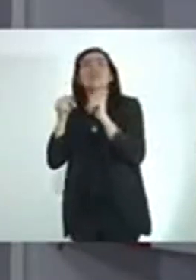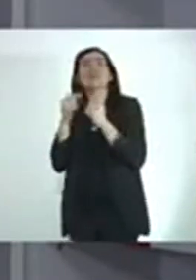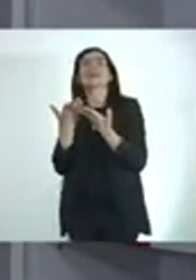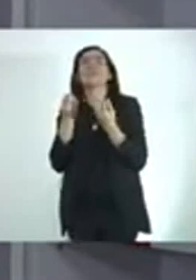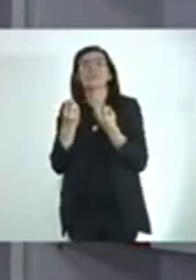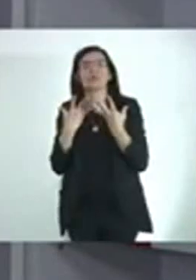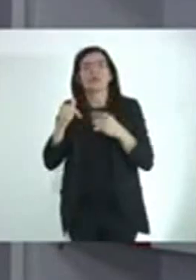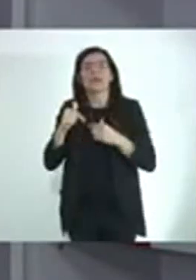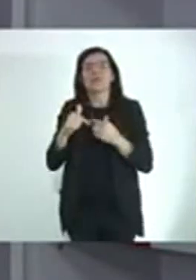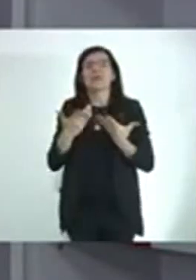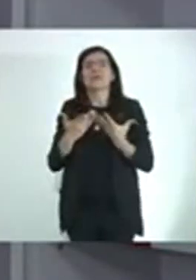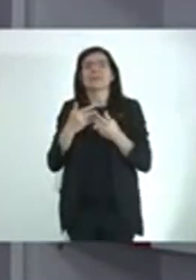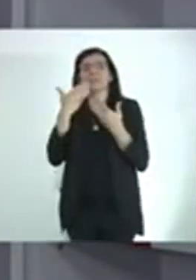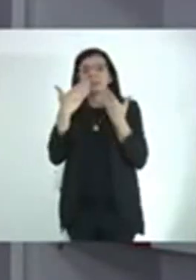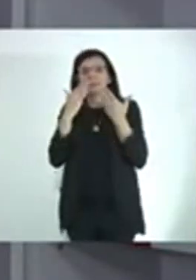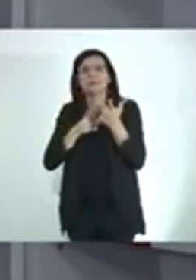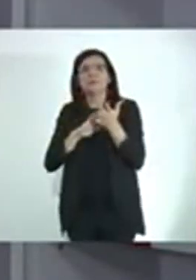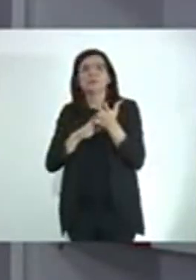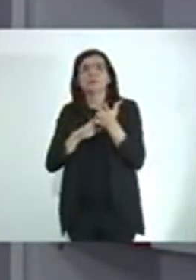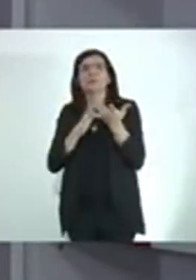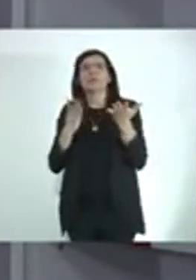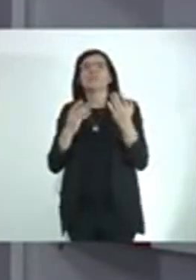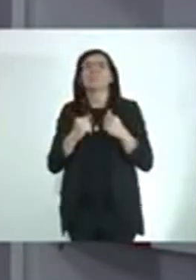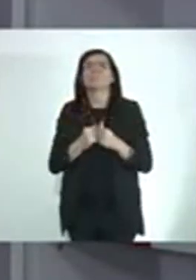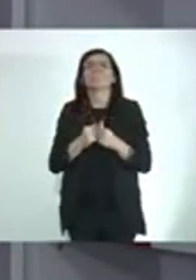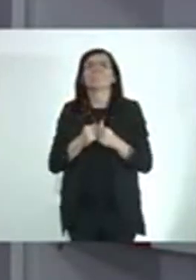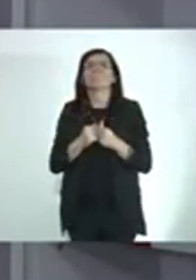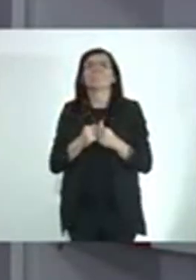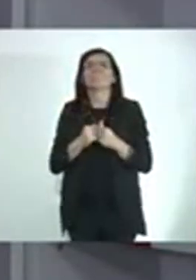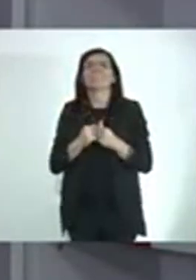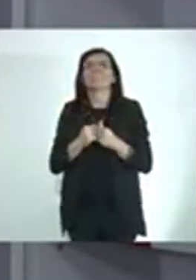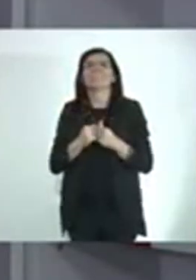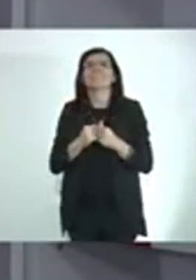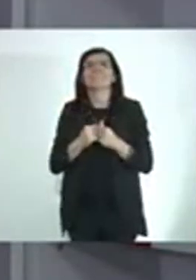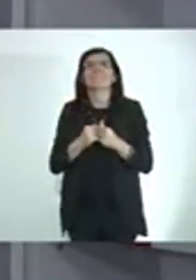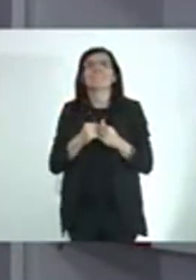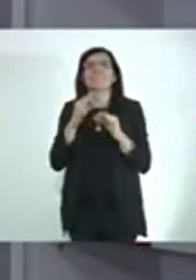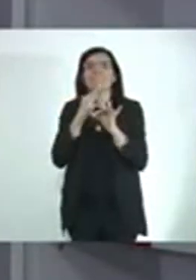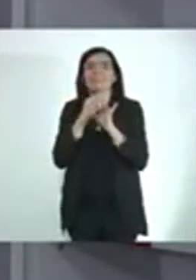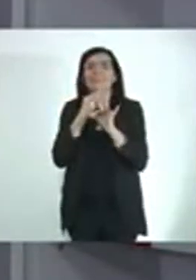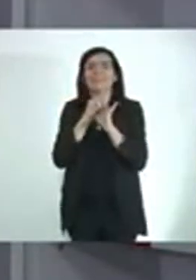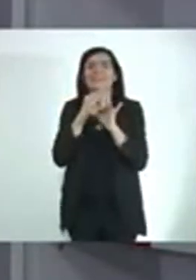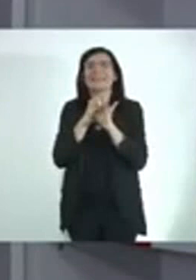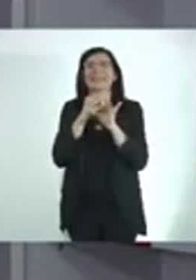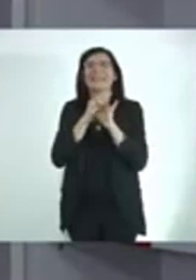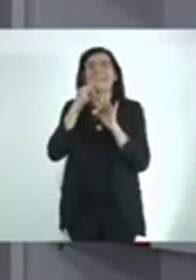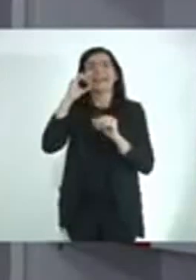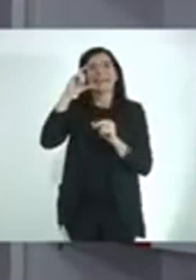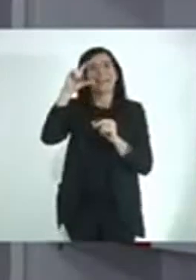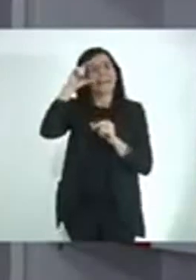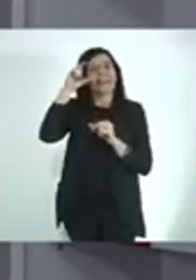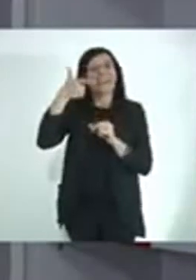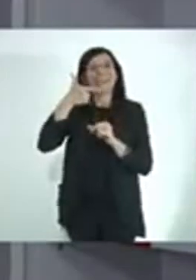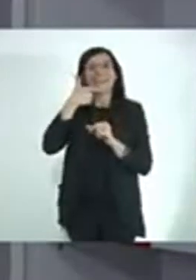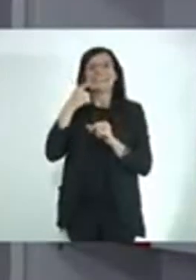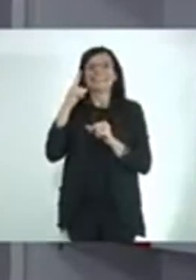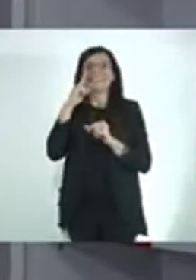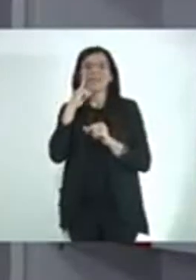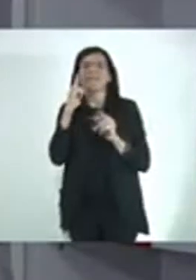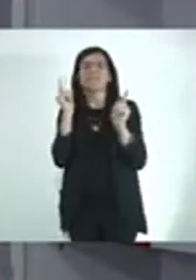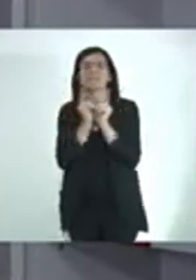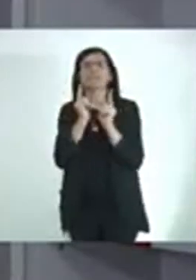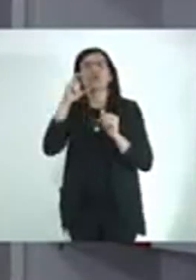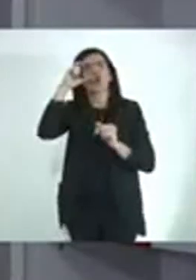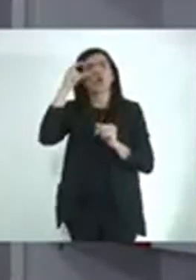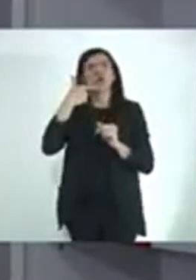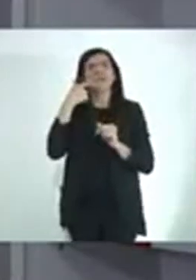porque vamos a hablar en esta oportunidad de la educación sexual integral, ESI. Vamos a